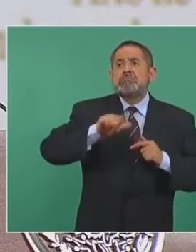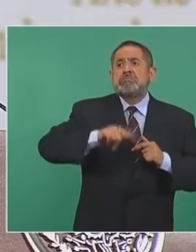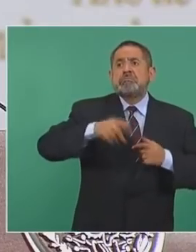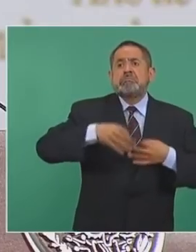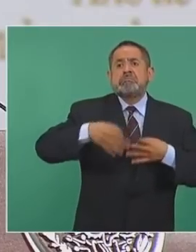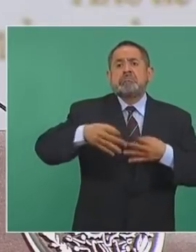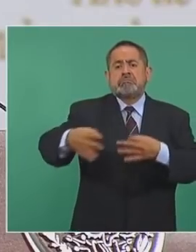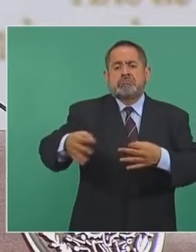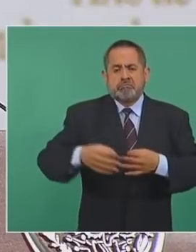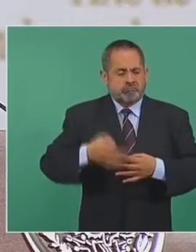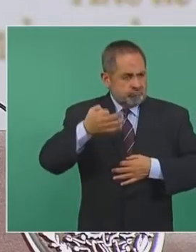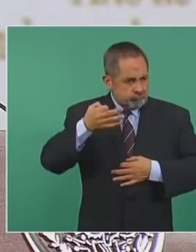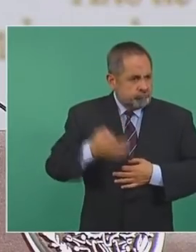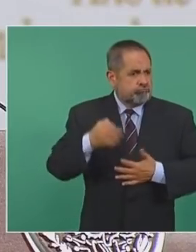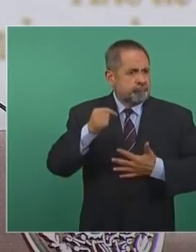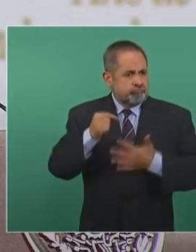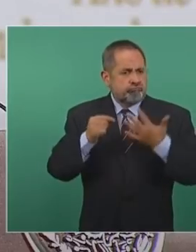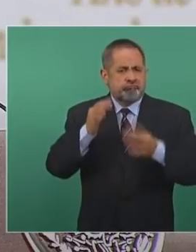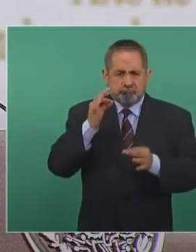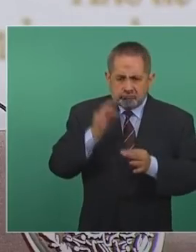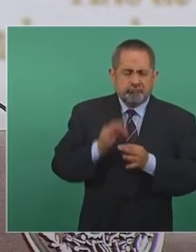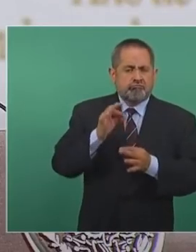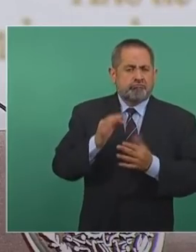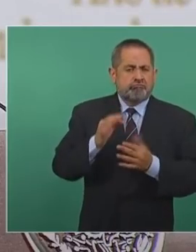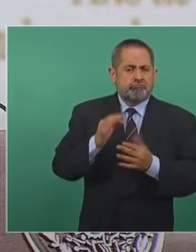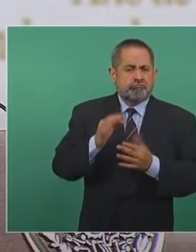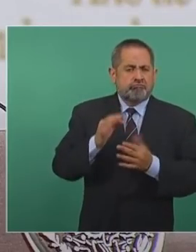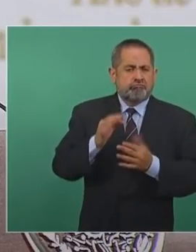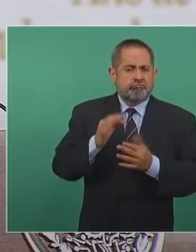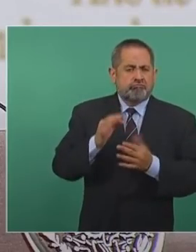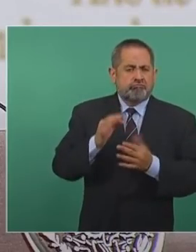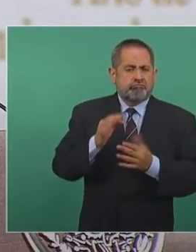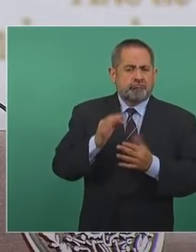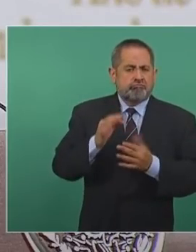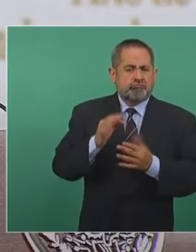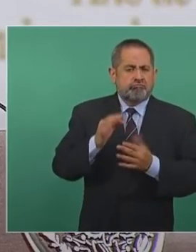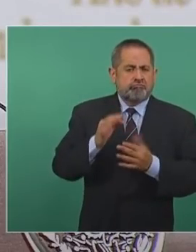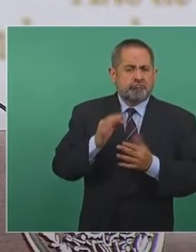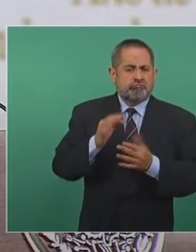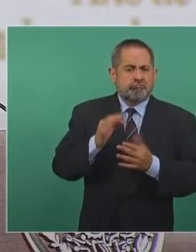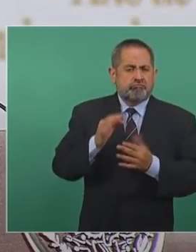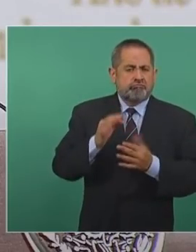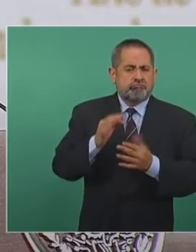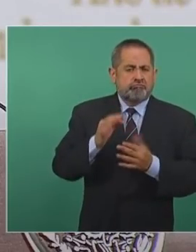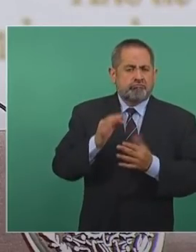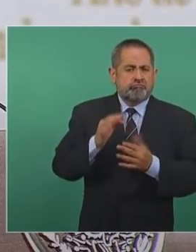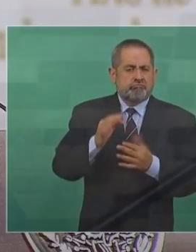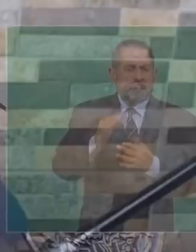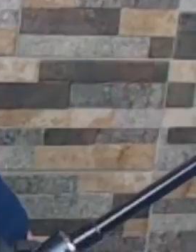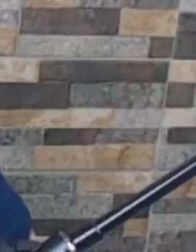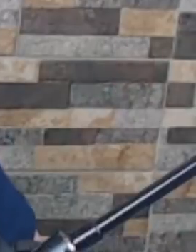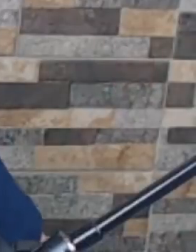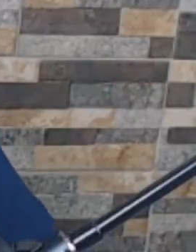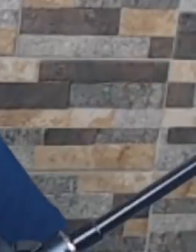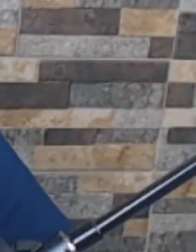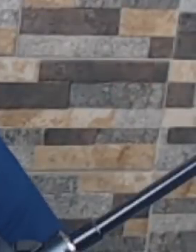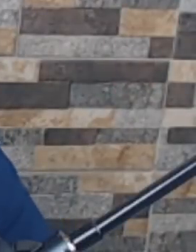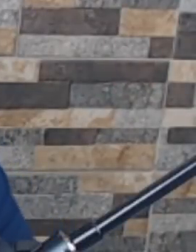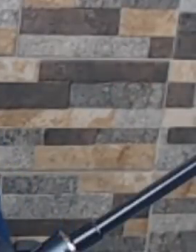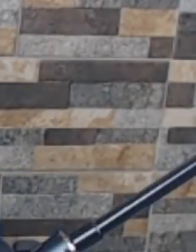que esa confianza no la tenemos los mexicanos en un fiscal que ha probado su ineficacia